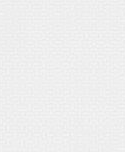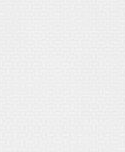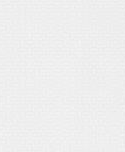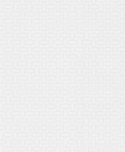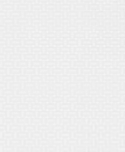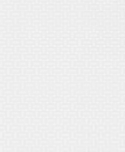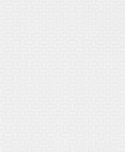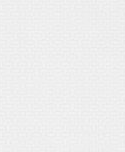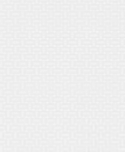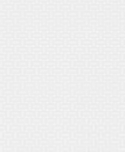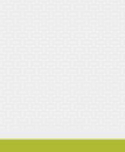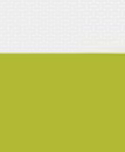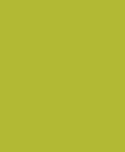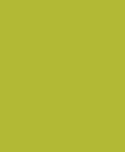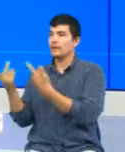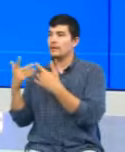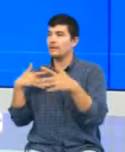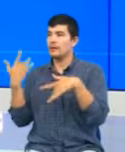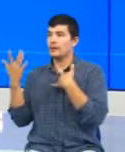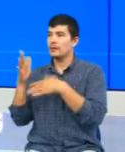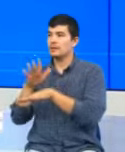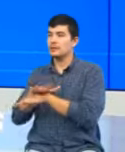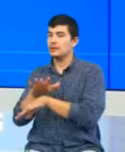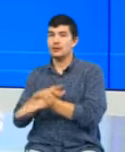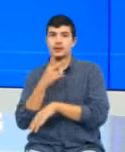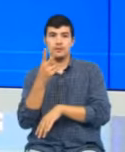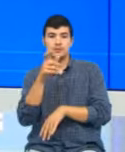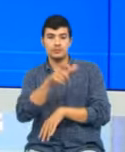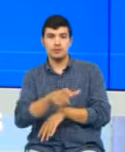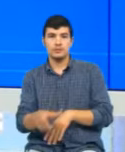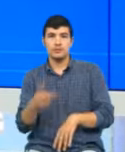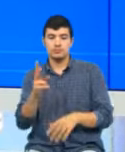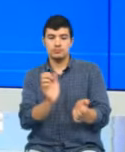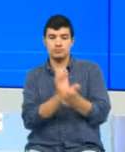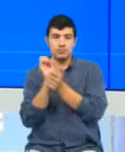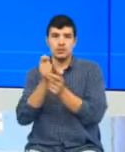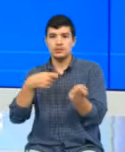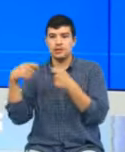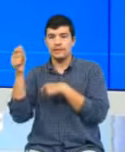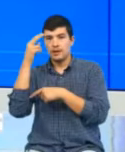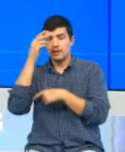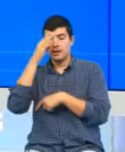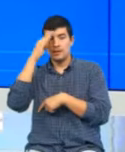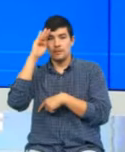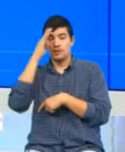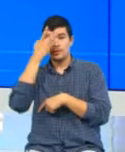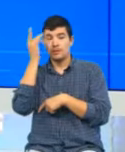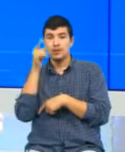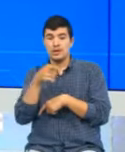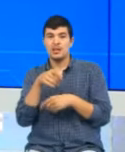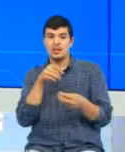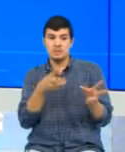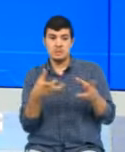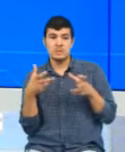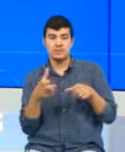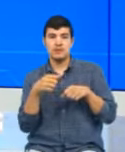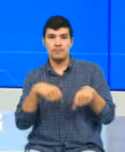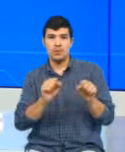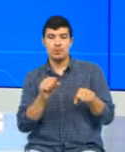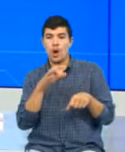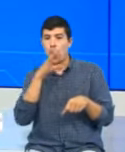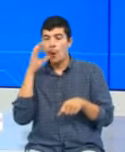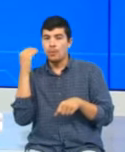canaltro.com dos personas fueron capturadas por la policías indicadas de extorsión a motociclistas se trata de un